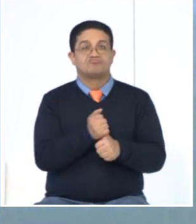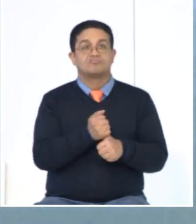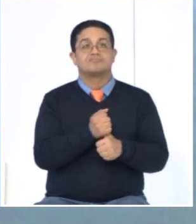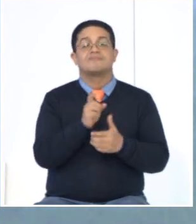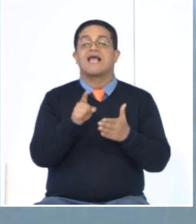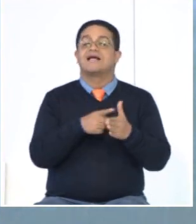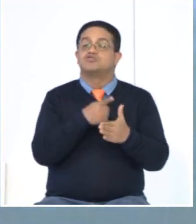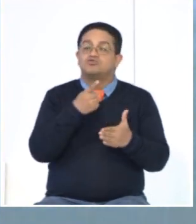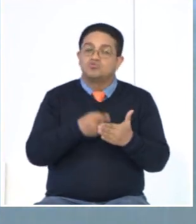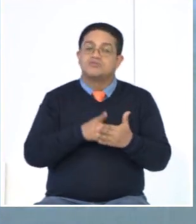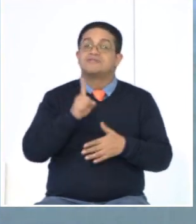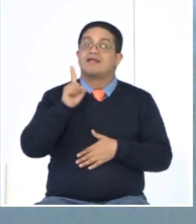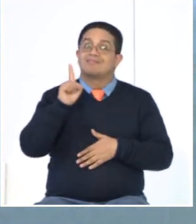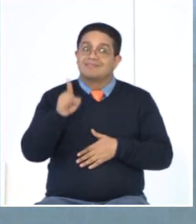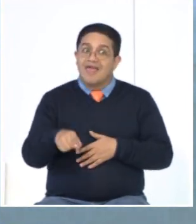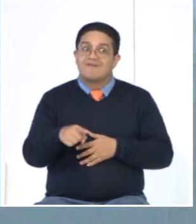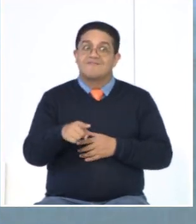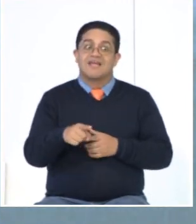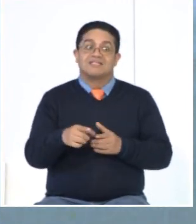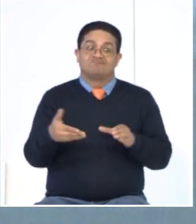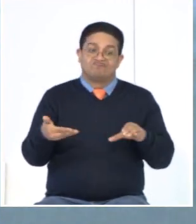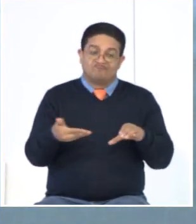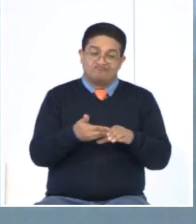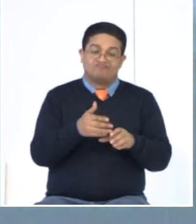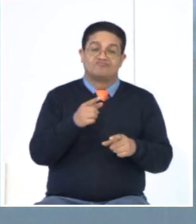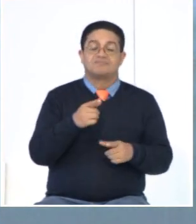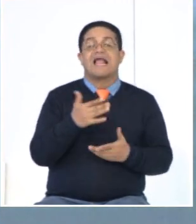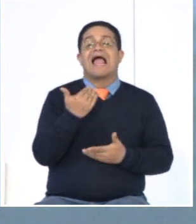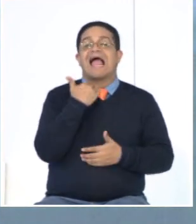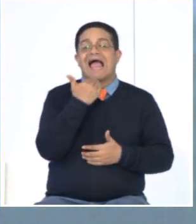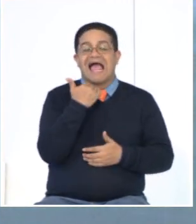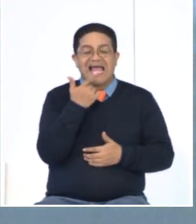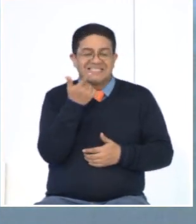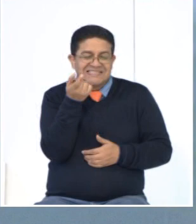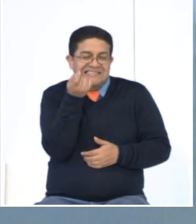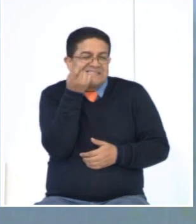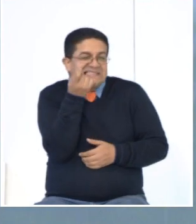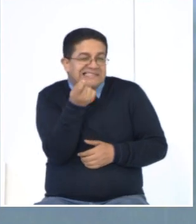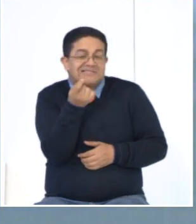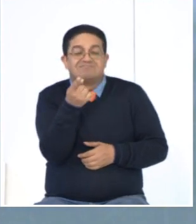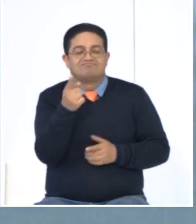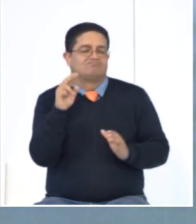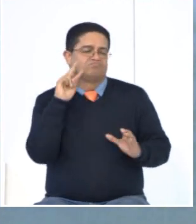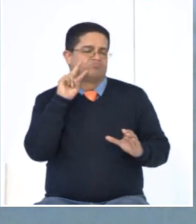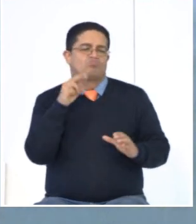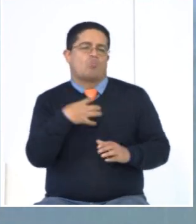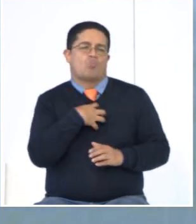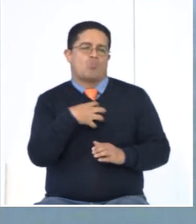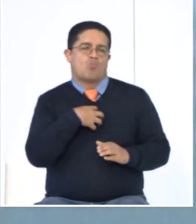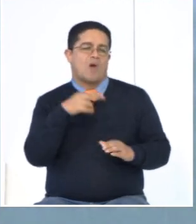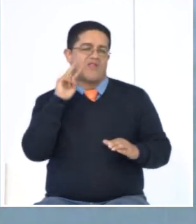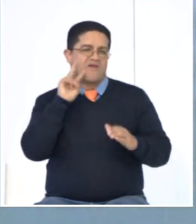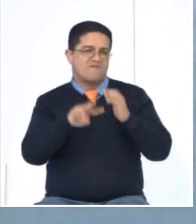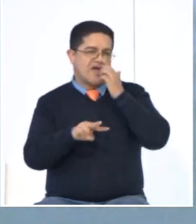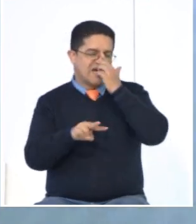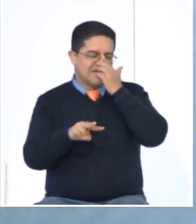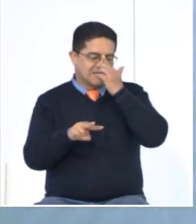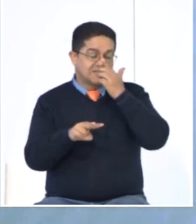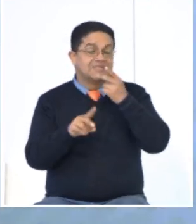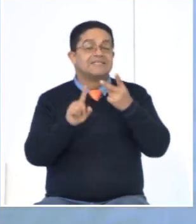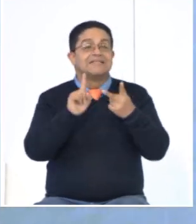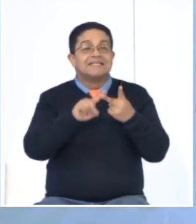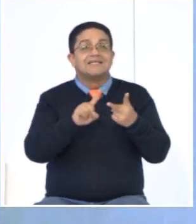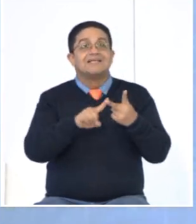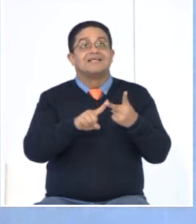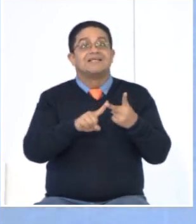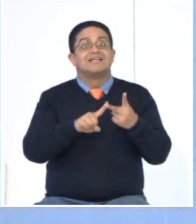se tiene que complementar. Hay lesiones que son milimétricas que no se van a ver en la resonancia magnética, desgraciadamente, y que te